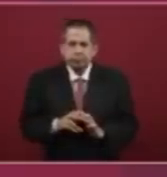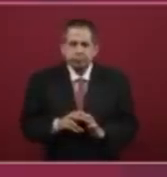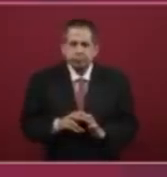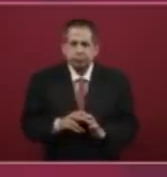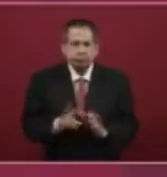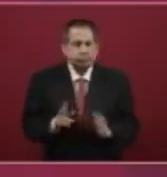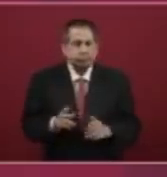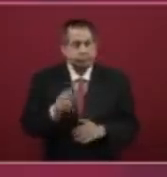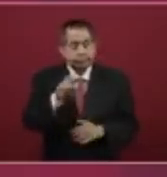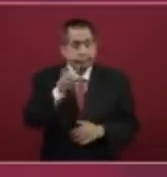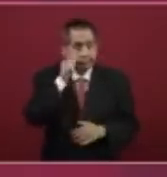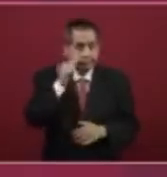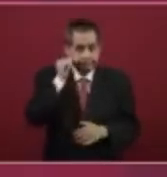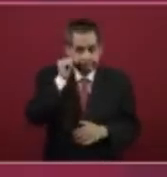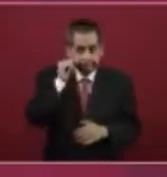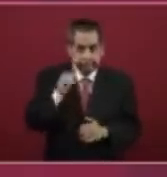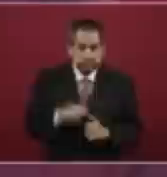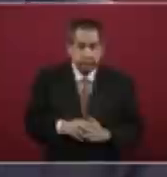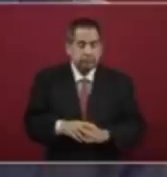ayer